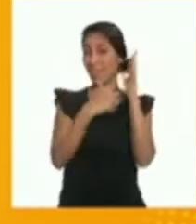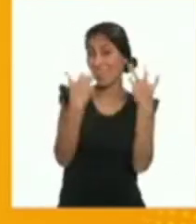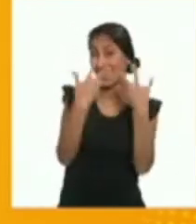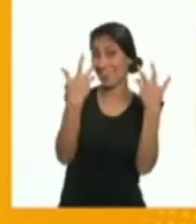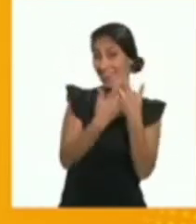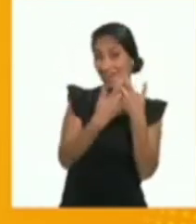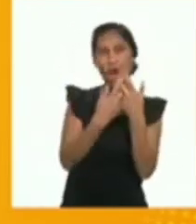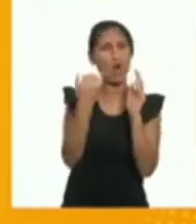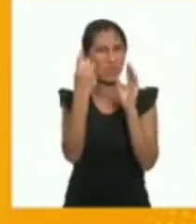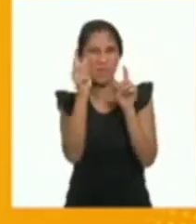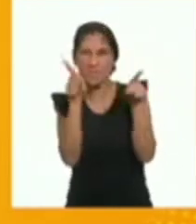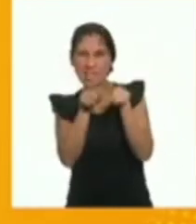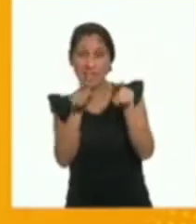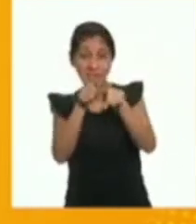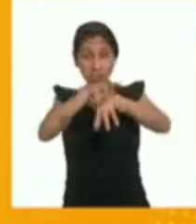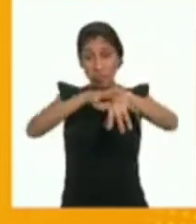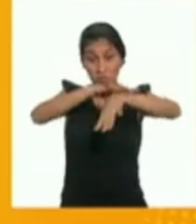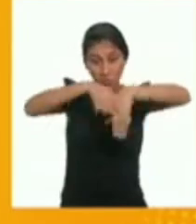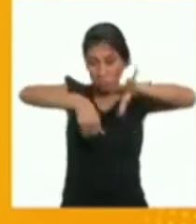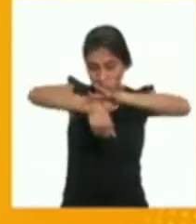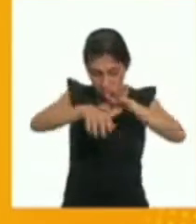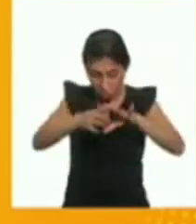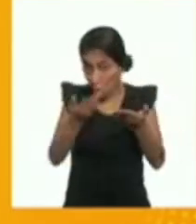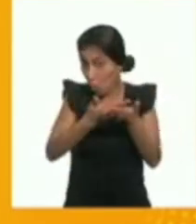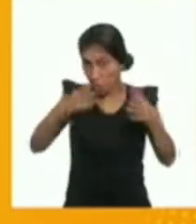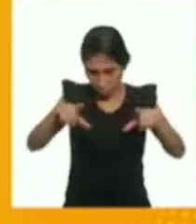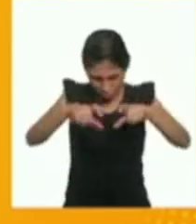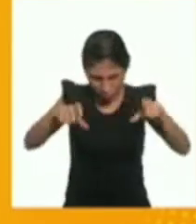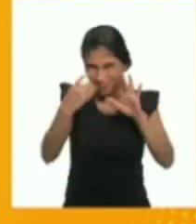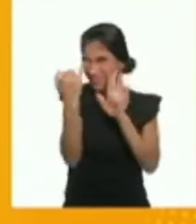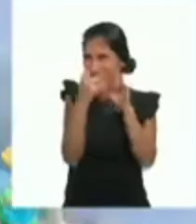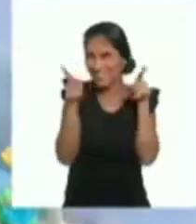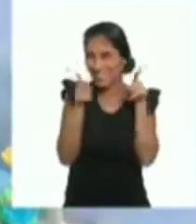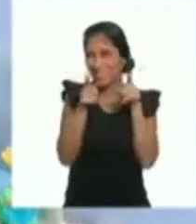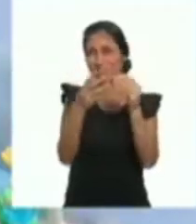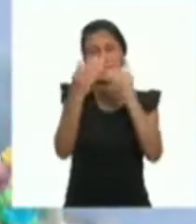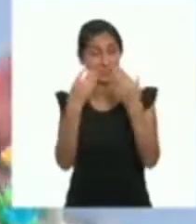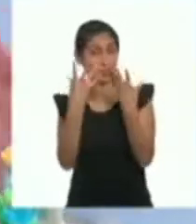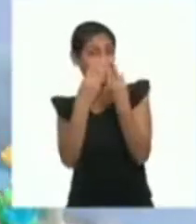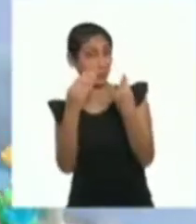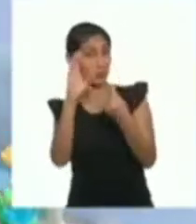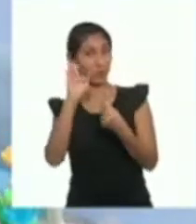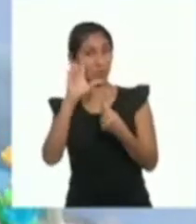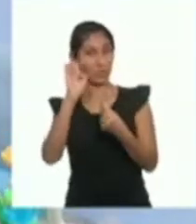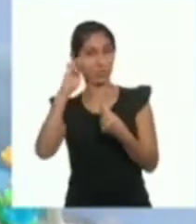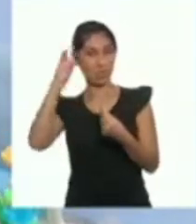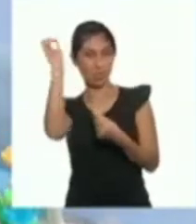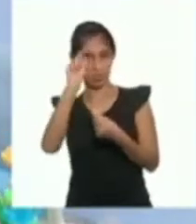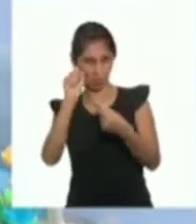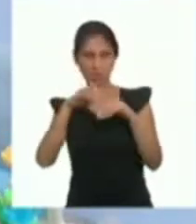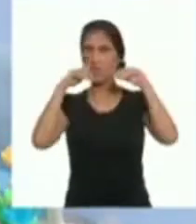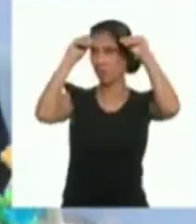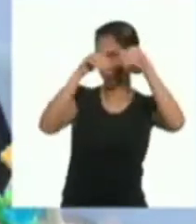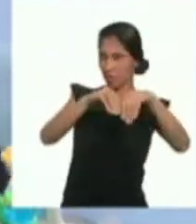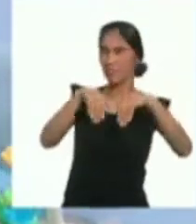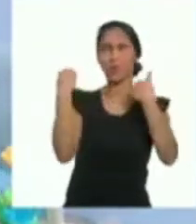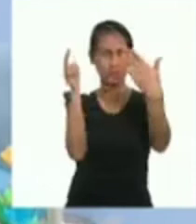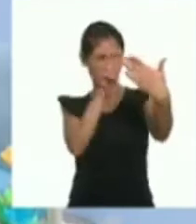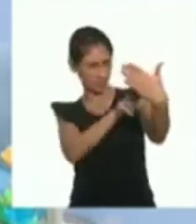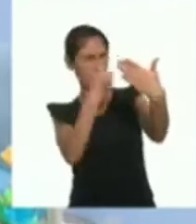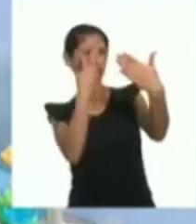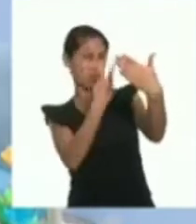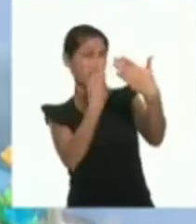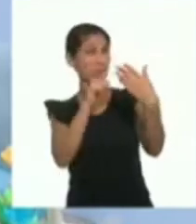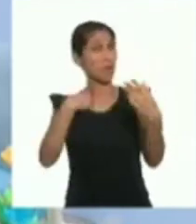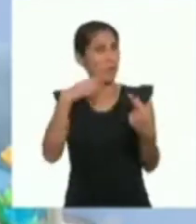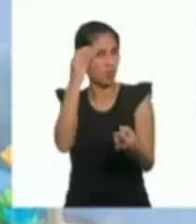pequeña parte de la figura humana o un objeto. Veo que son muchos elementos para establecer un lenguaje visual, pero